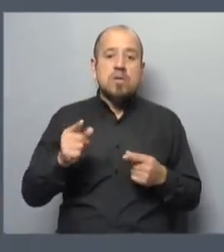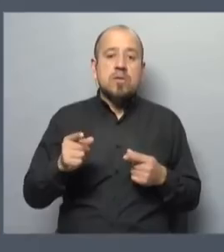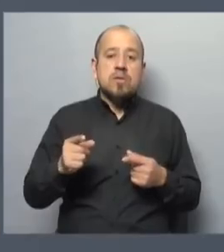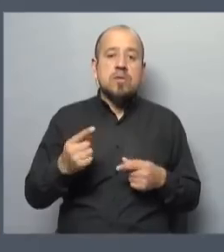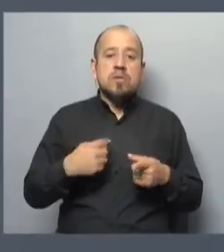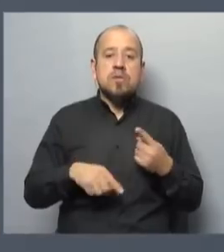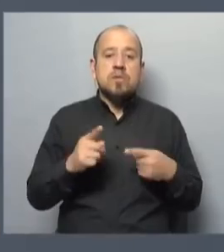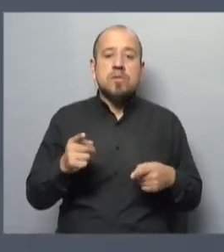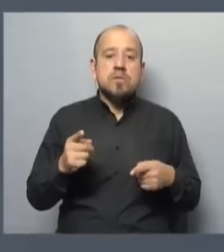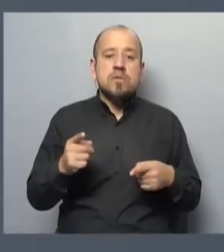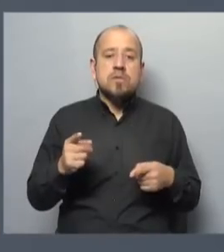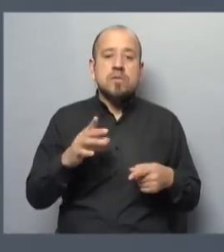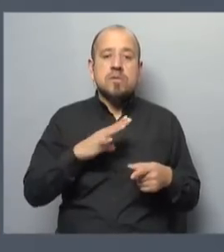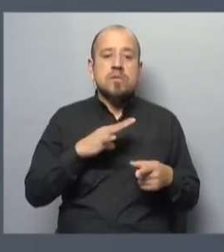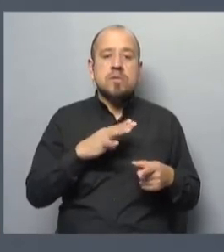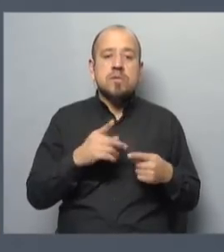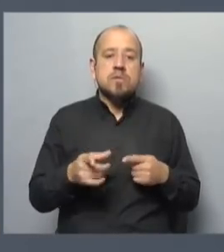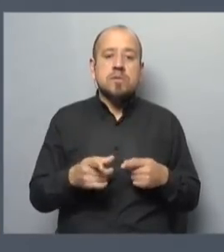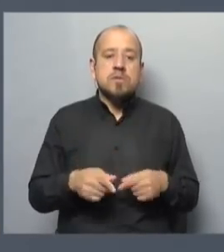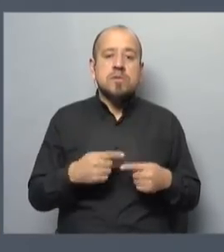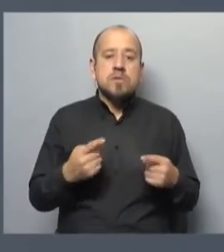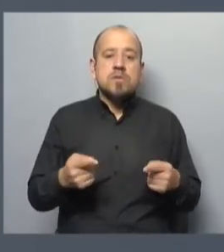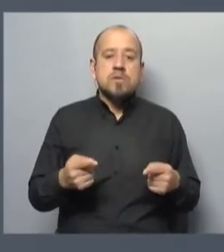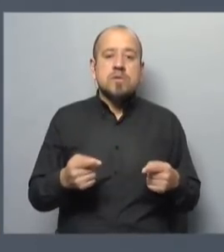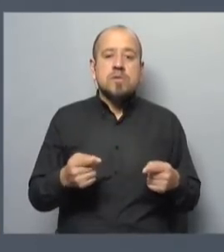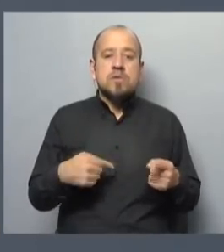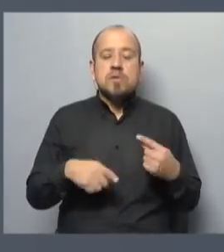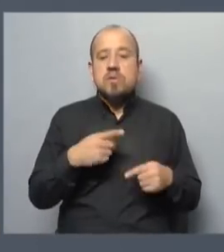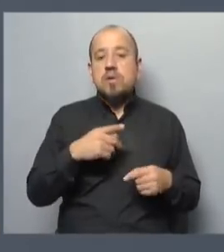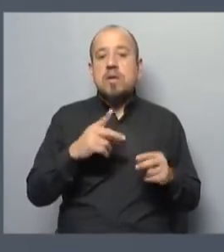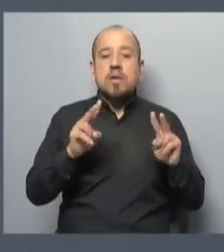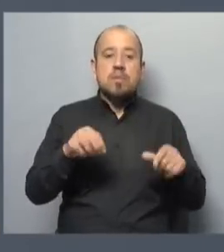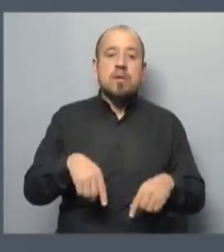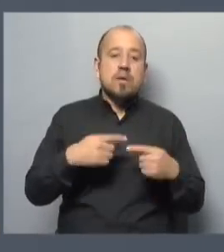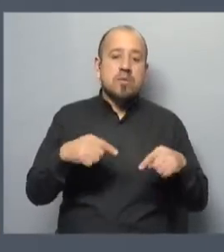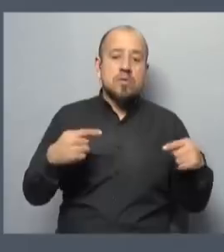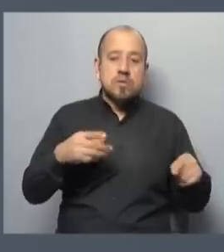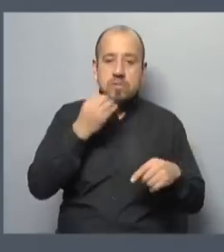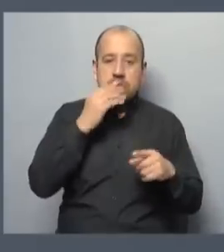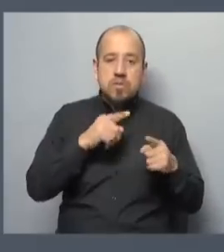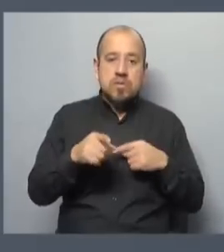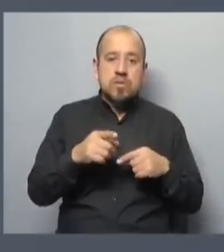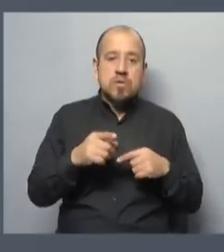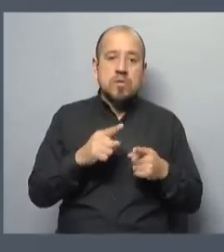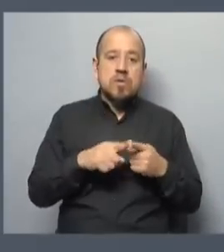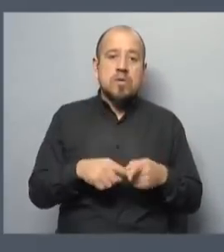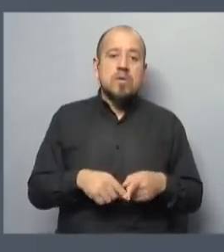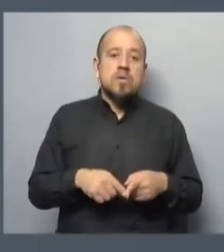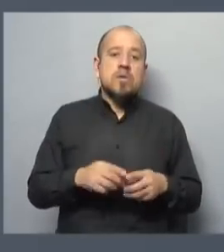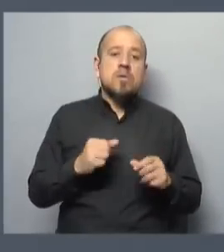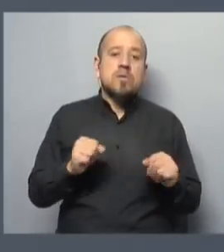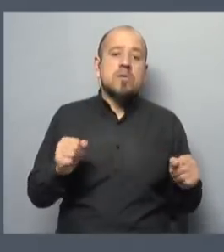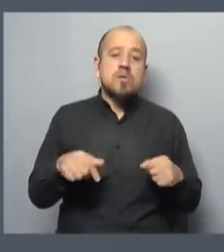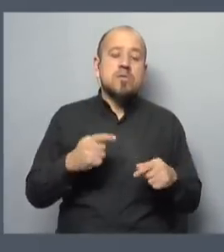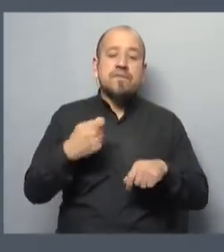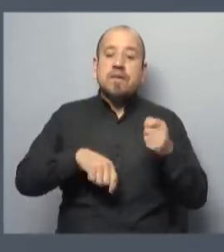así hay un montón de cosas para la descentralización mejorar el producto y mejorar la infraestructura y venderlo